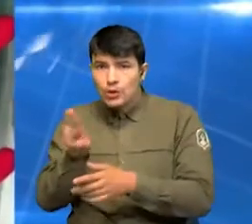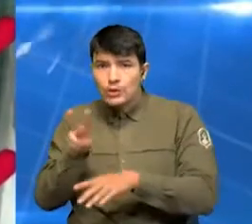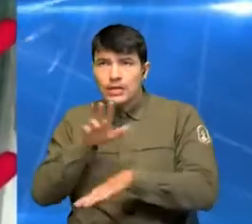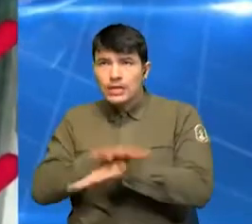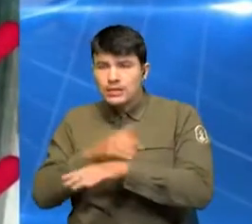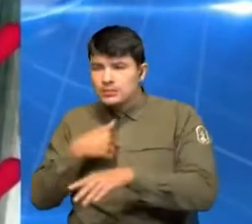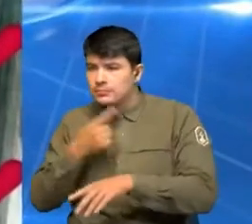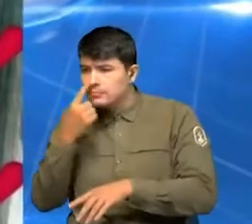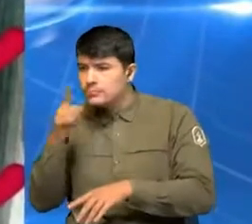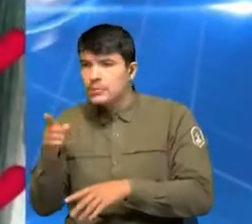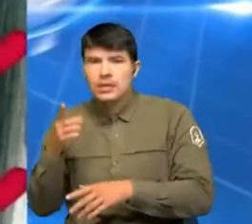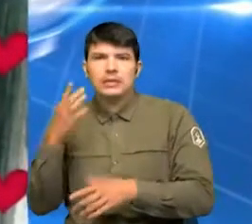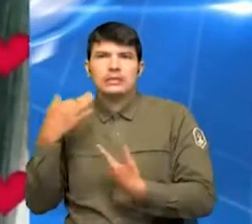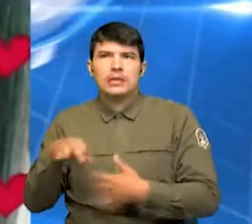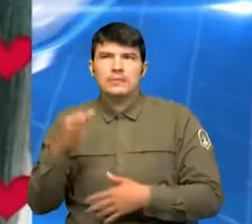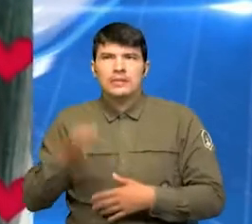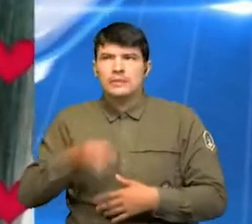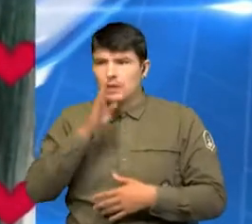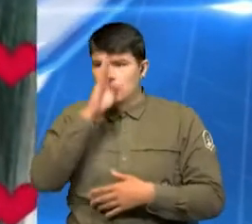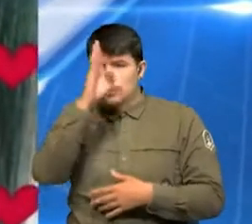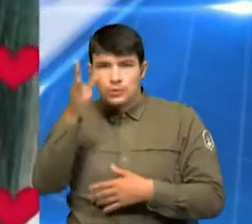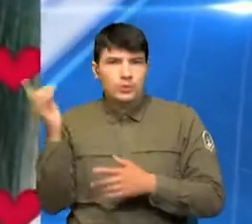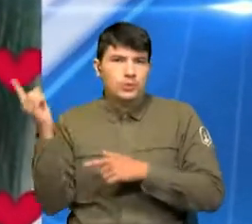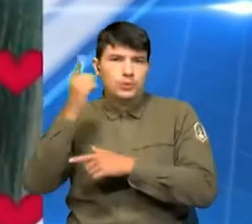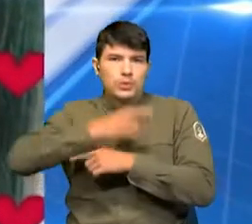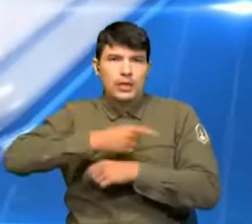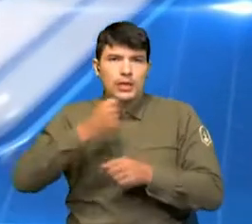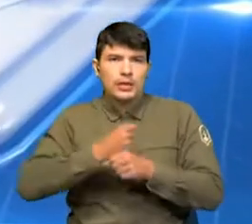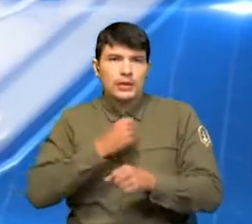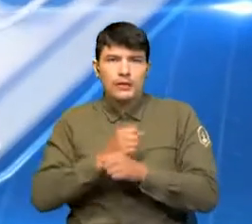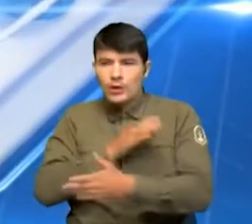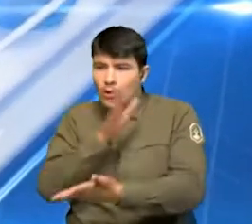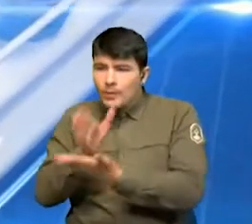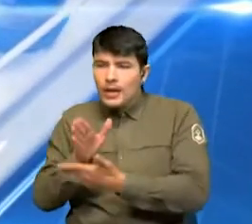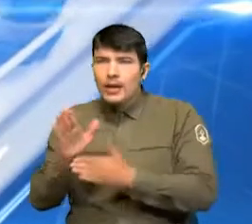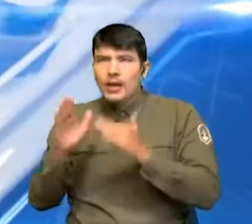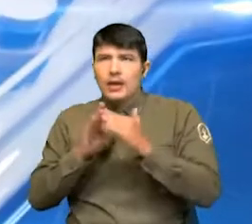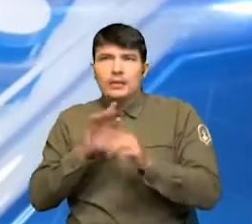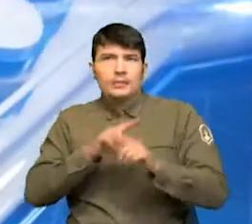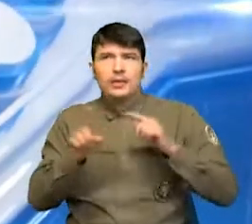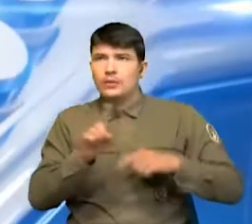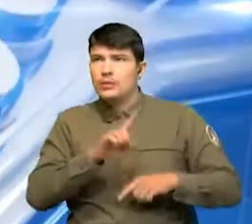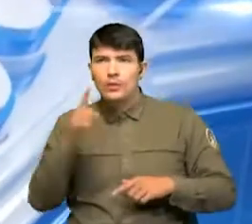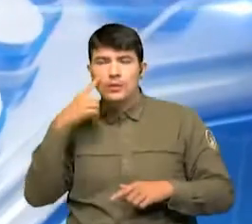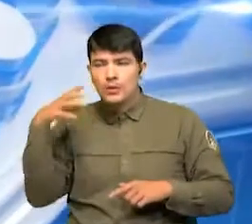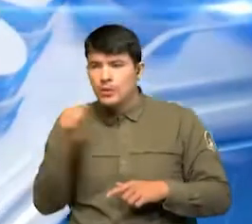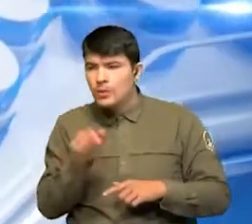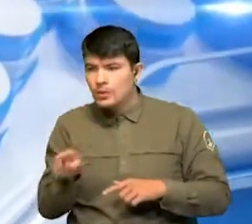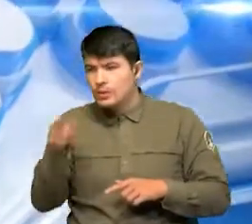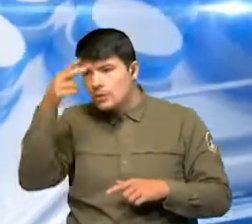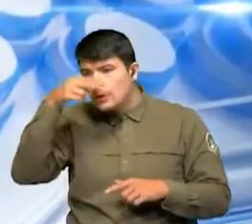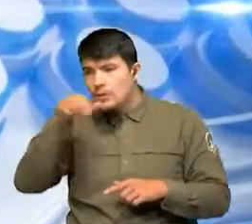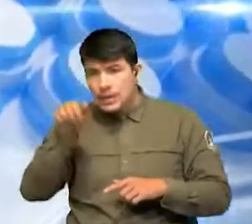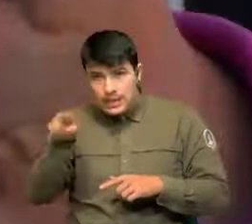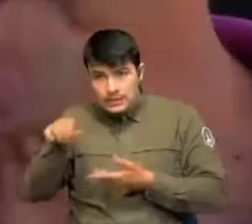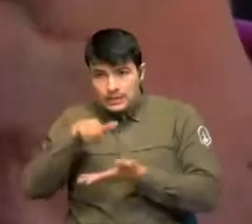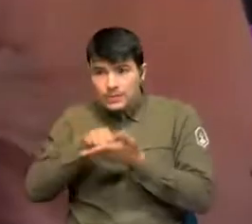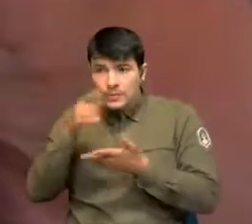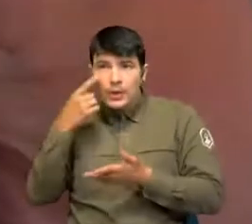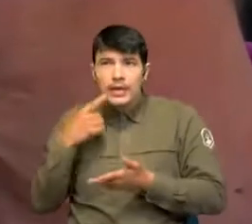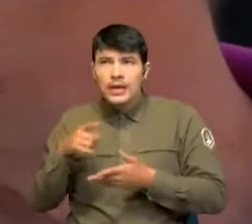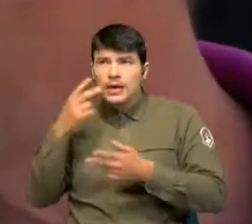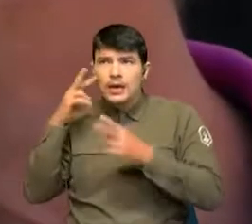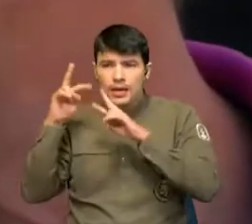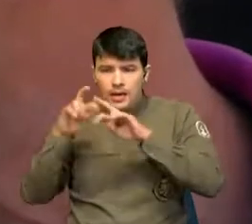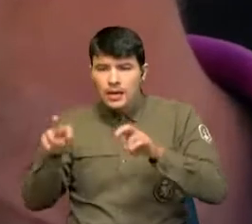como es de costumbre luis elías llegó luego de cumplir su jornada laboral y no encontró a su hija en casa desde ese día ha indagado con las